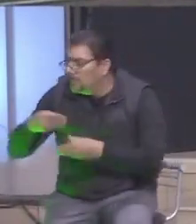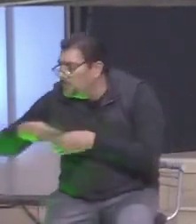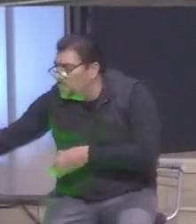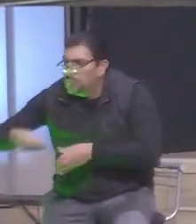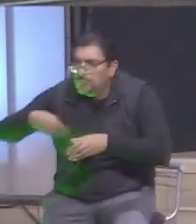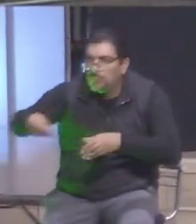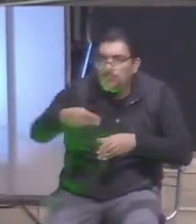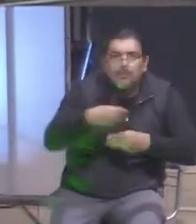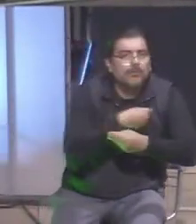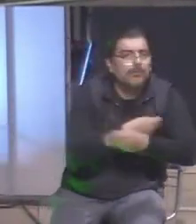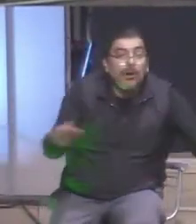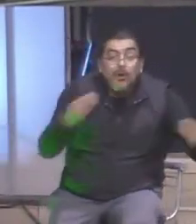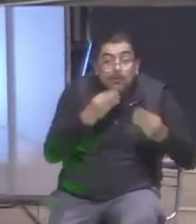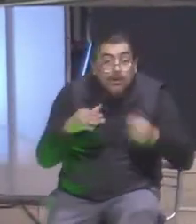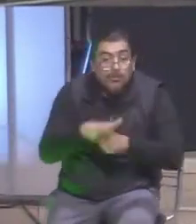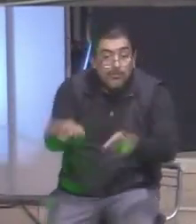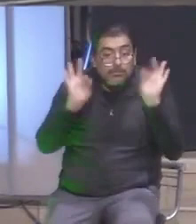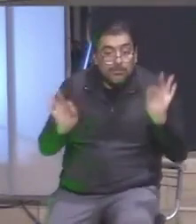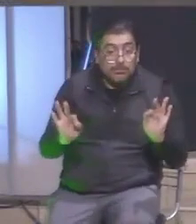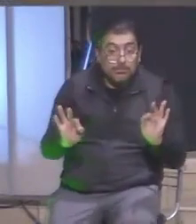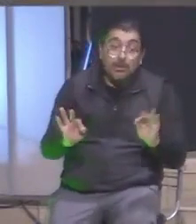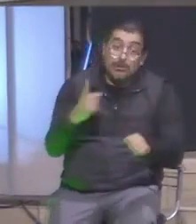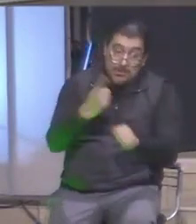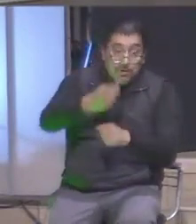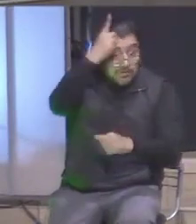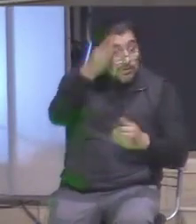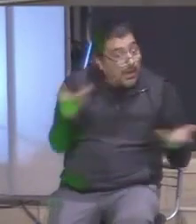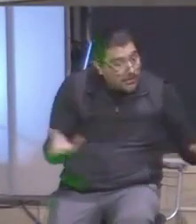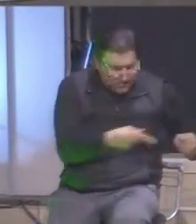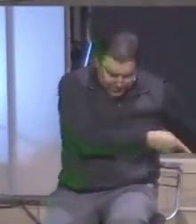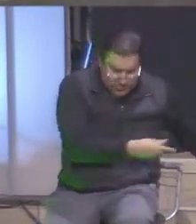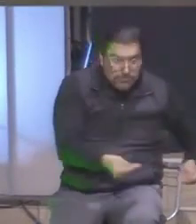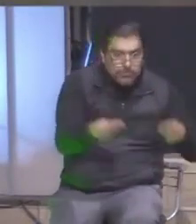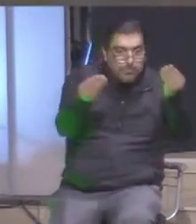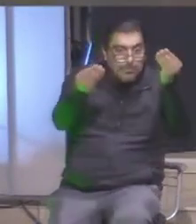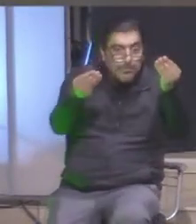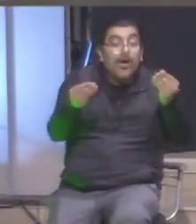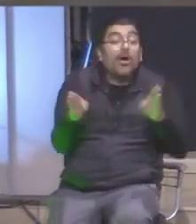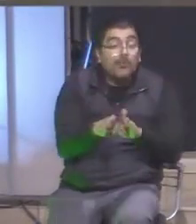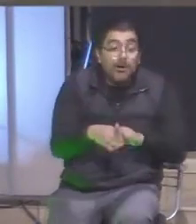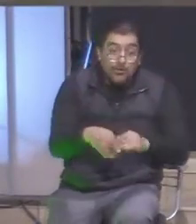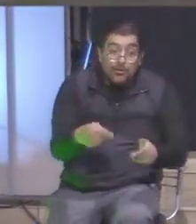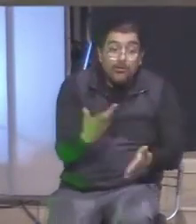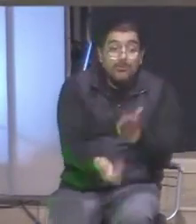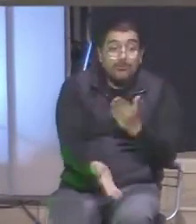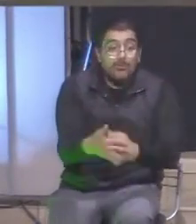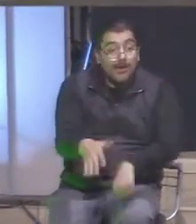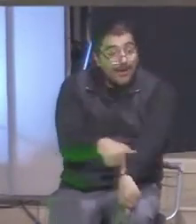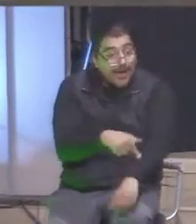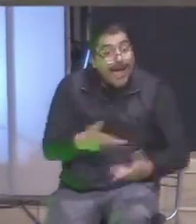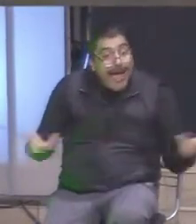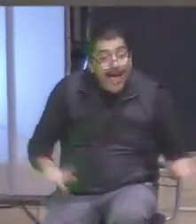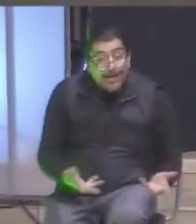comer Hay veces que Dios te va a hacer el milagro pero por lo menos